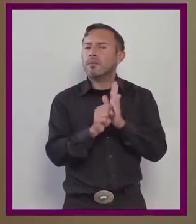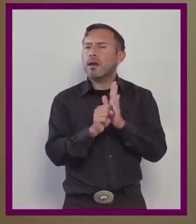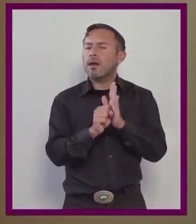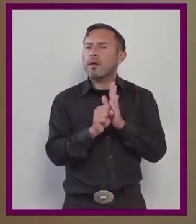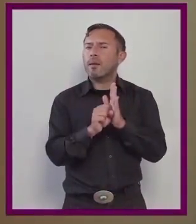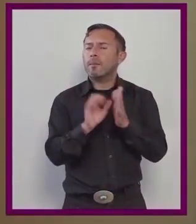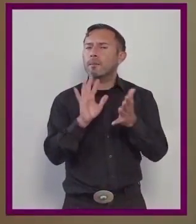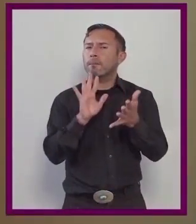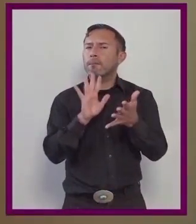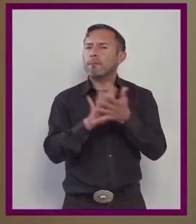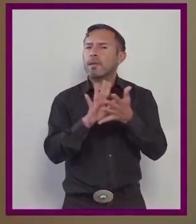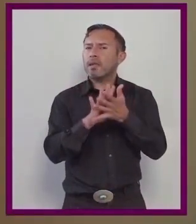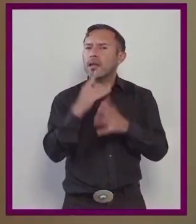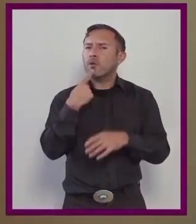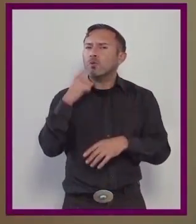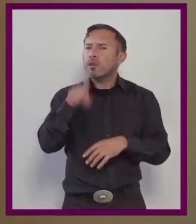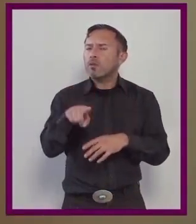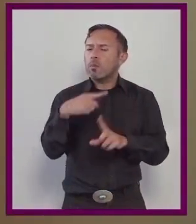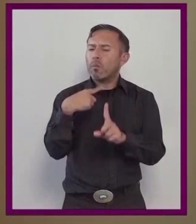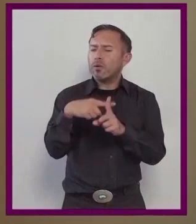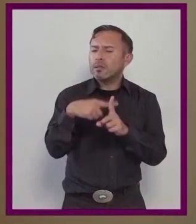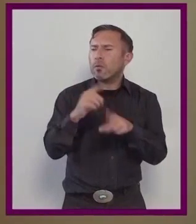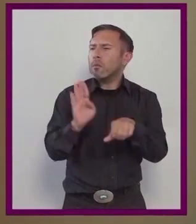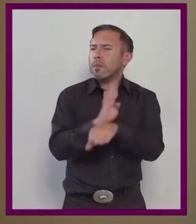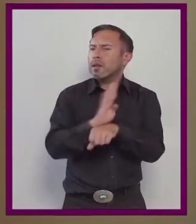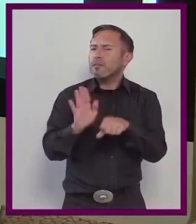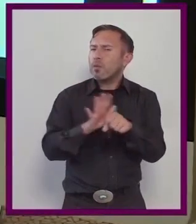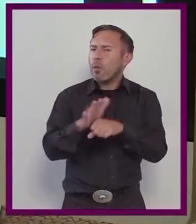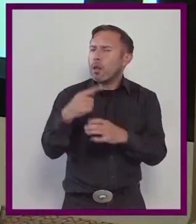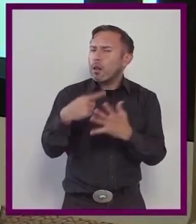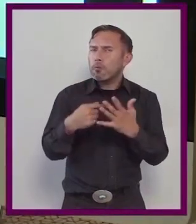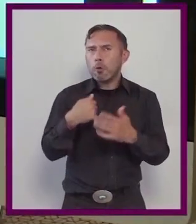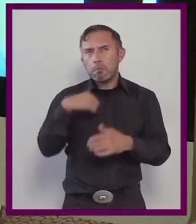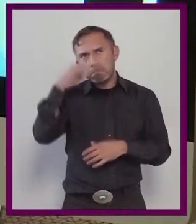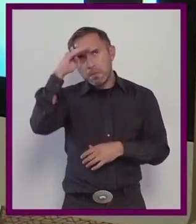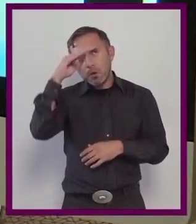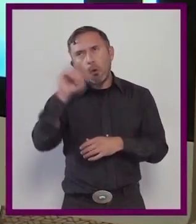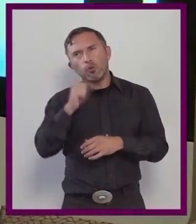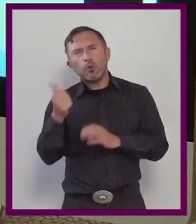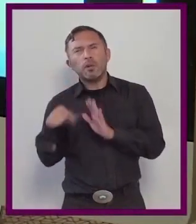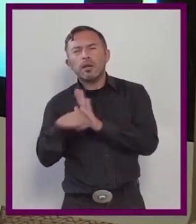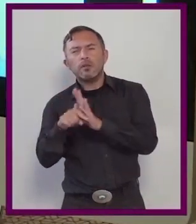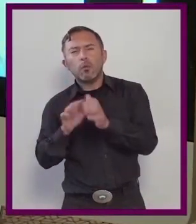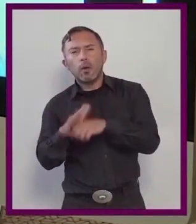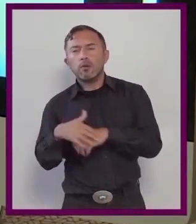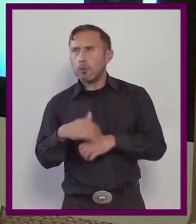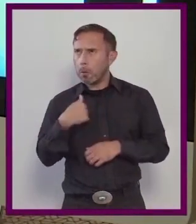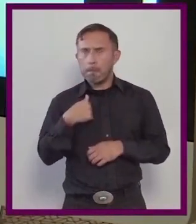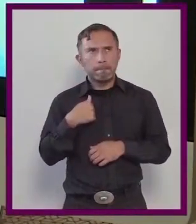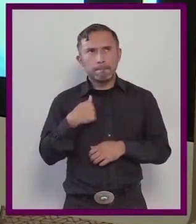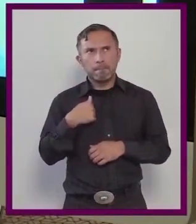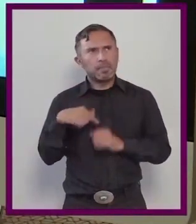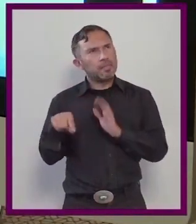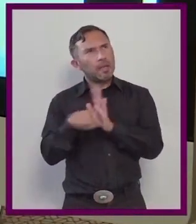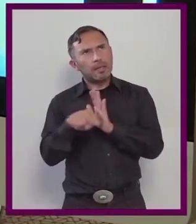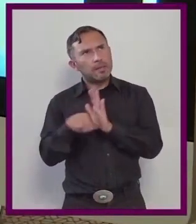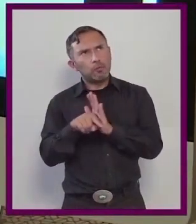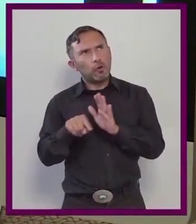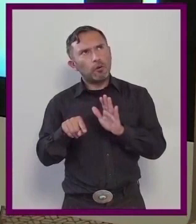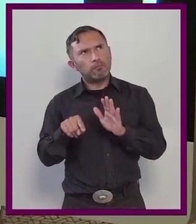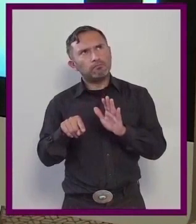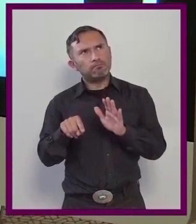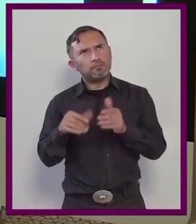este nuevo sistema penal acusatorio? ¿Y qué desventajas? Yo no le encuentro desventajas, al